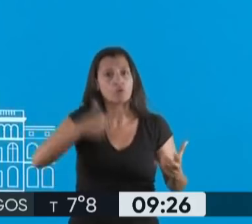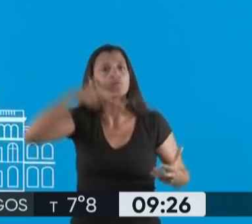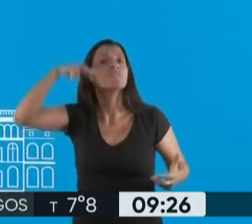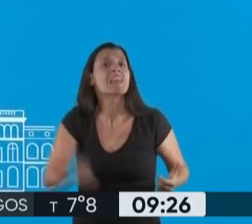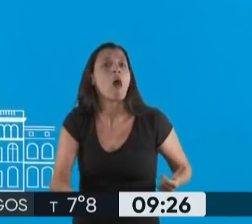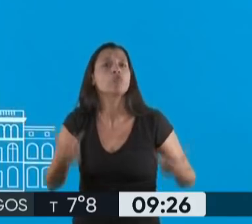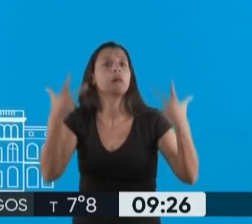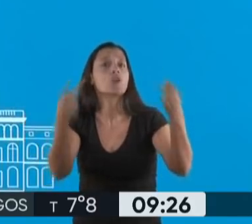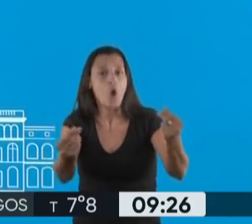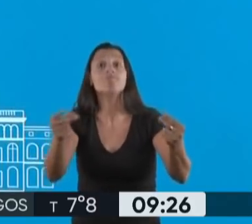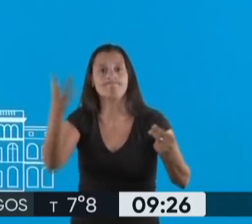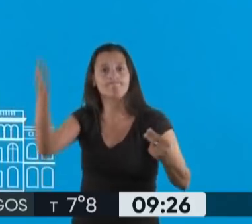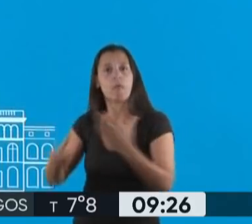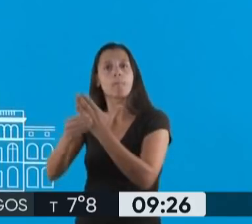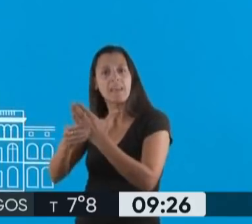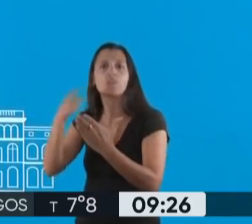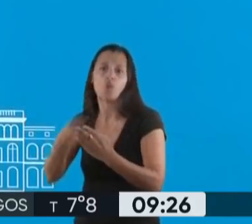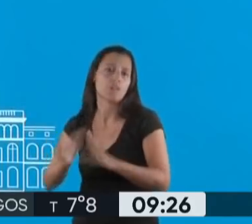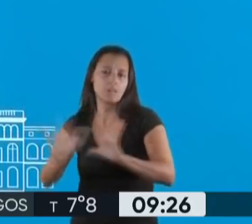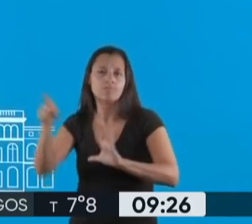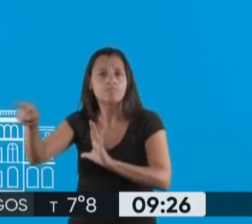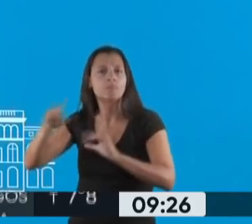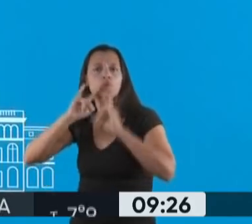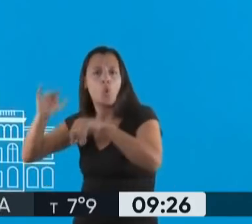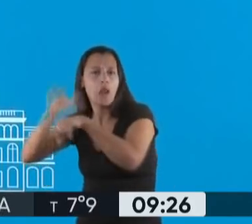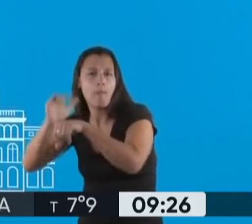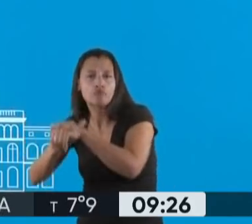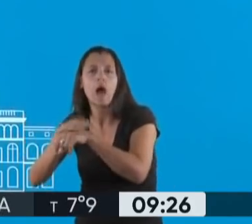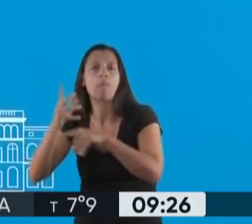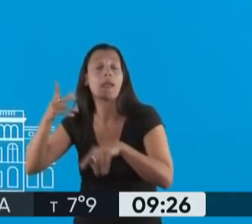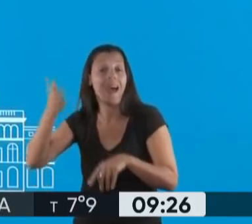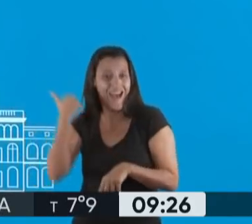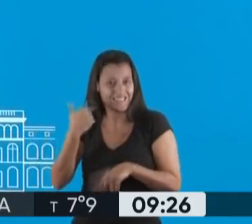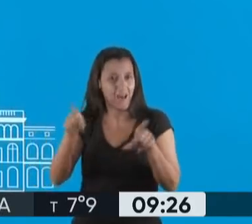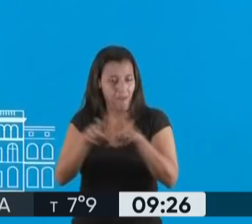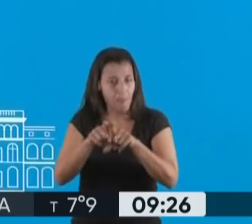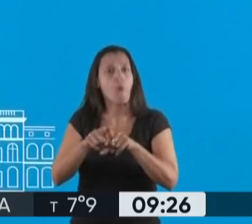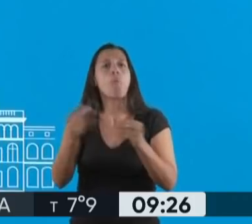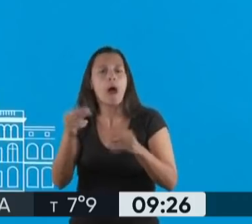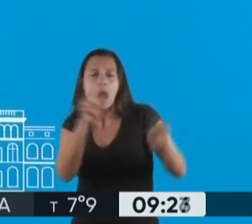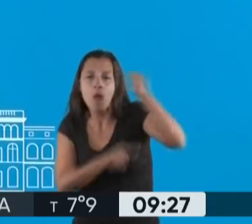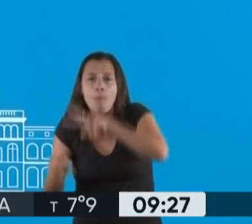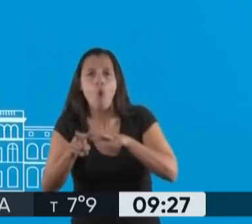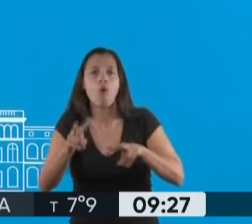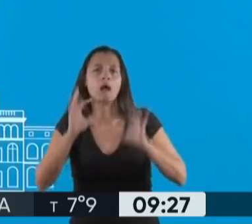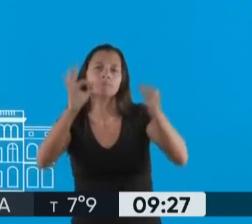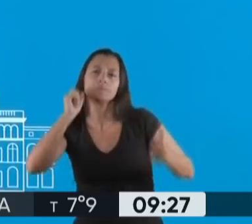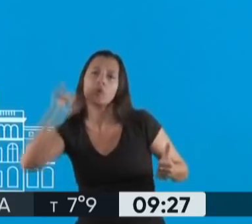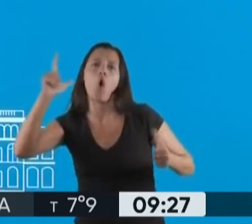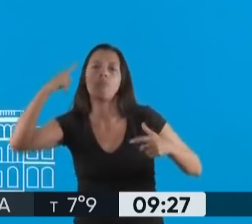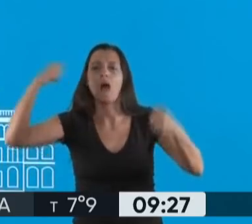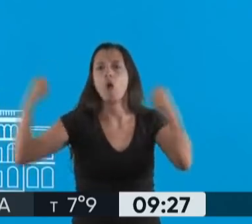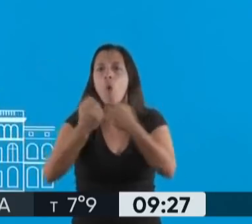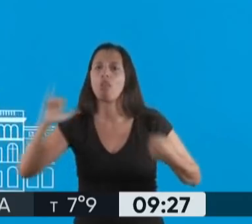el ministro Guzmán también estuvo muy involucrado ayer, por supuesto, en que se llegara al mejor acuerdo posible, porque